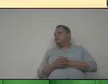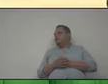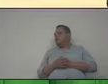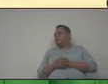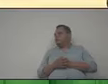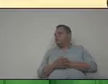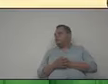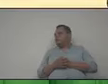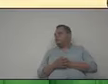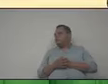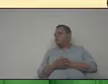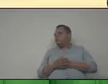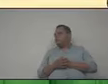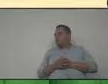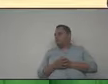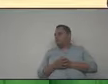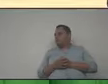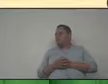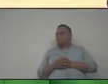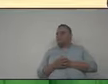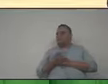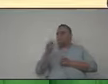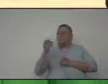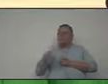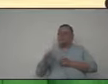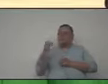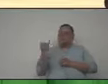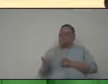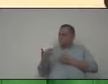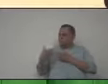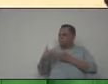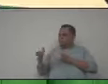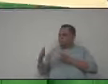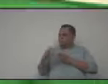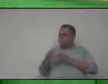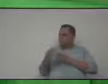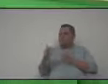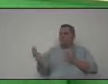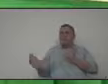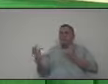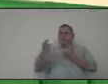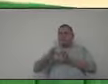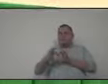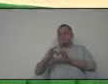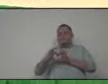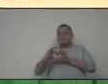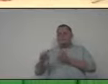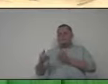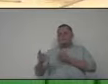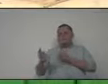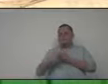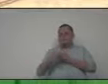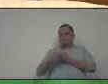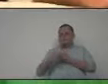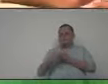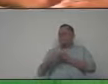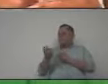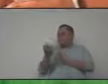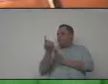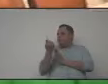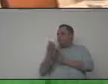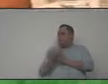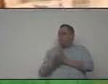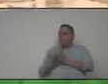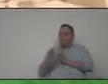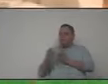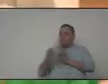¿le parece? Sí, Giovanni. Nosotros, desde que abrimos el portal de Capresoca, la página para que hicieran las preguntas, hacia